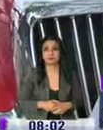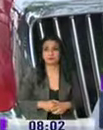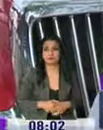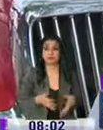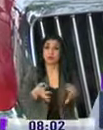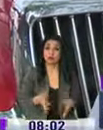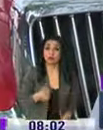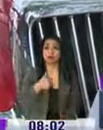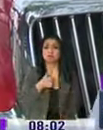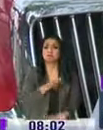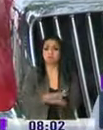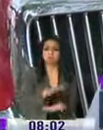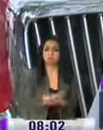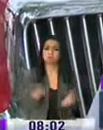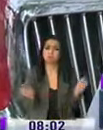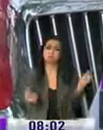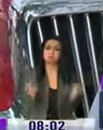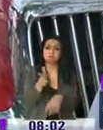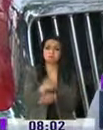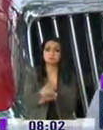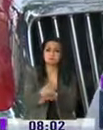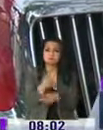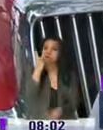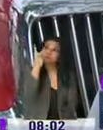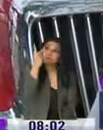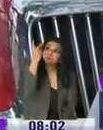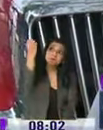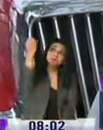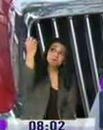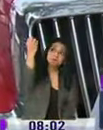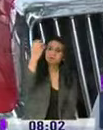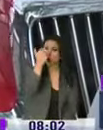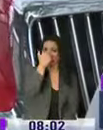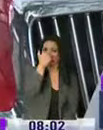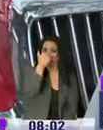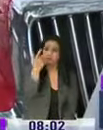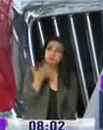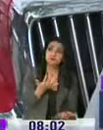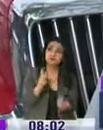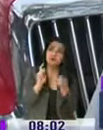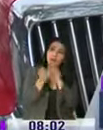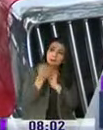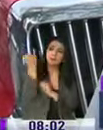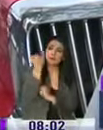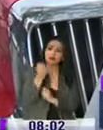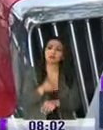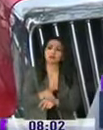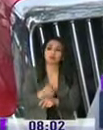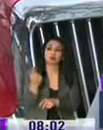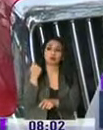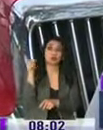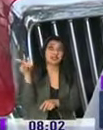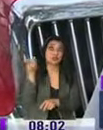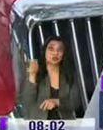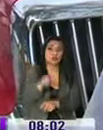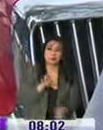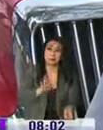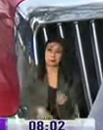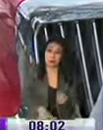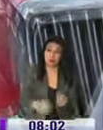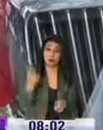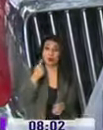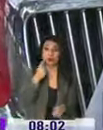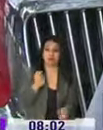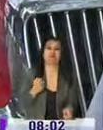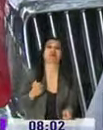semáforo en rojo. Yo estaba esperando a que cambie a verde para poder continuar. Entonces, de momento, yo escuché un pito y el señor se vino encima mío. Que